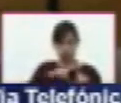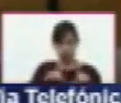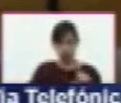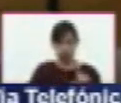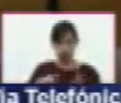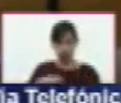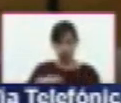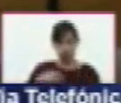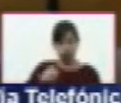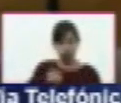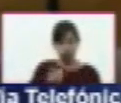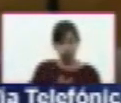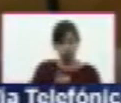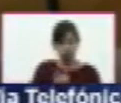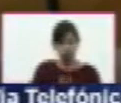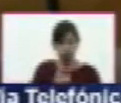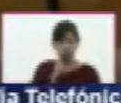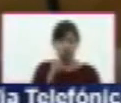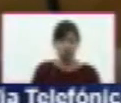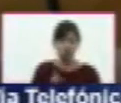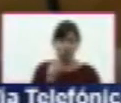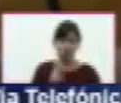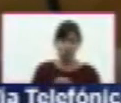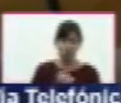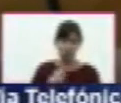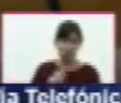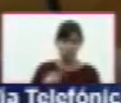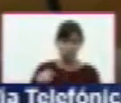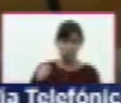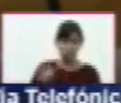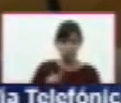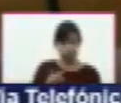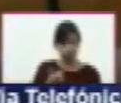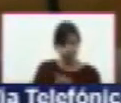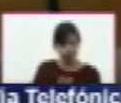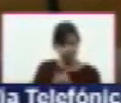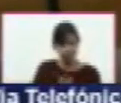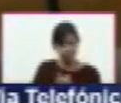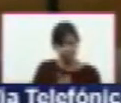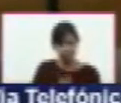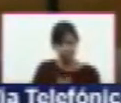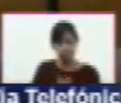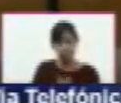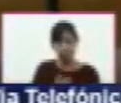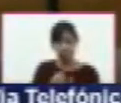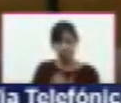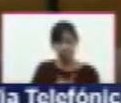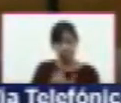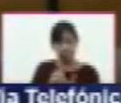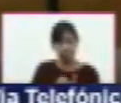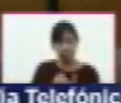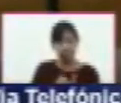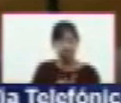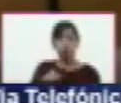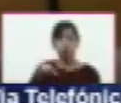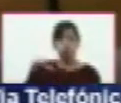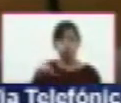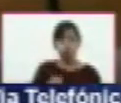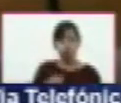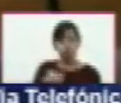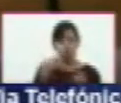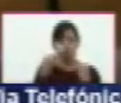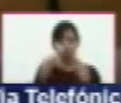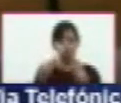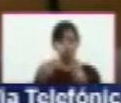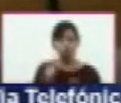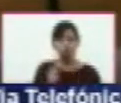más apropiada. Puedo decirlo con respeto para quienes lo hicieron. Pero la aprobó el INE, así se